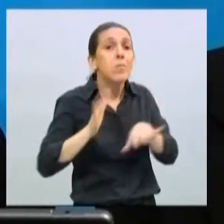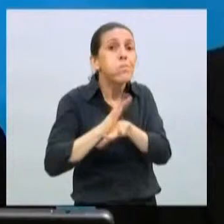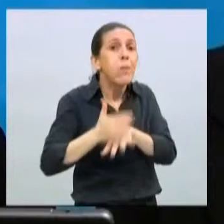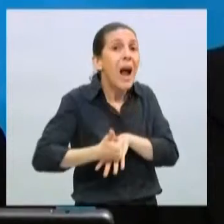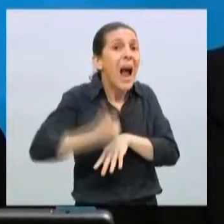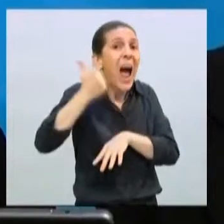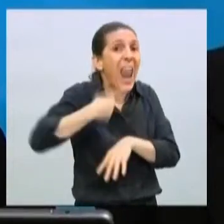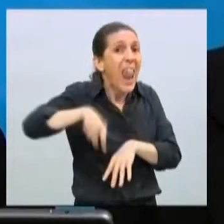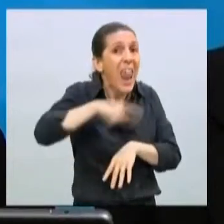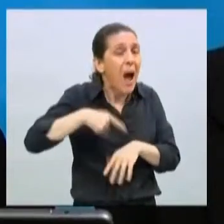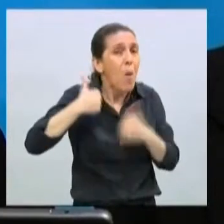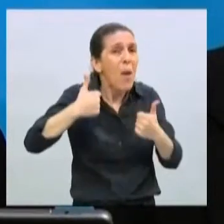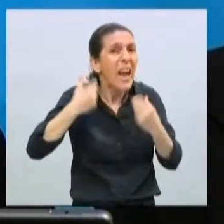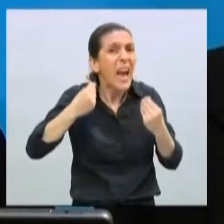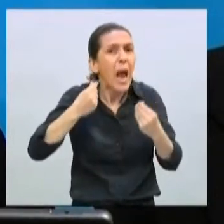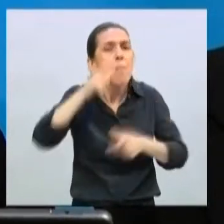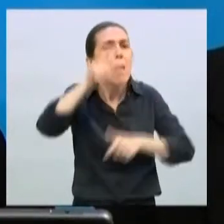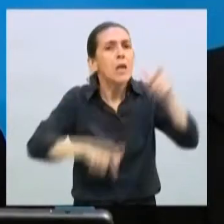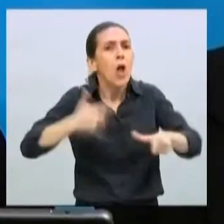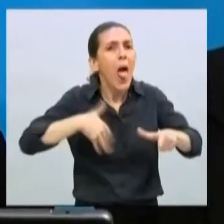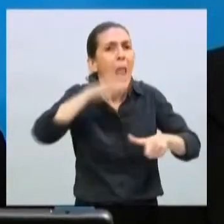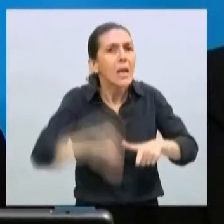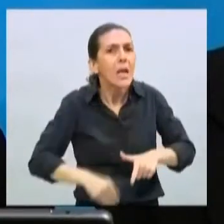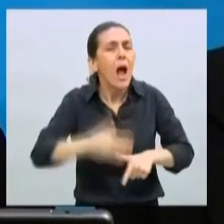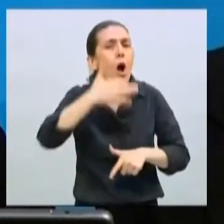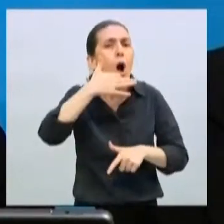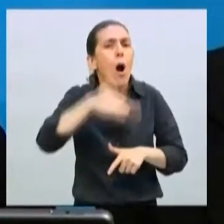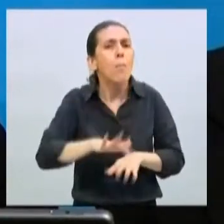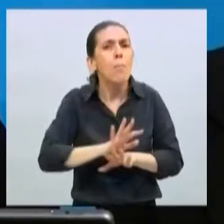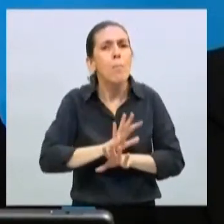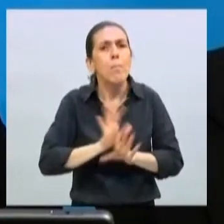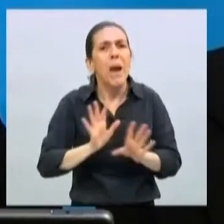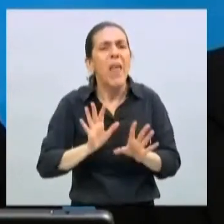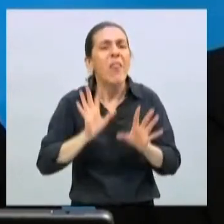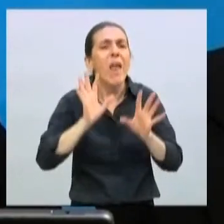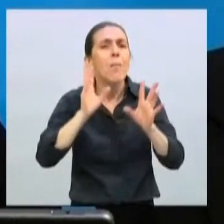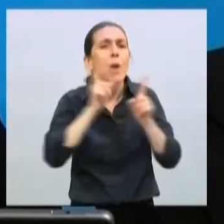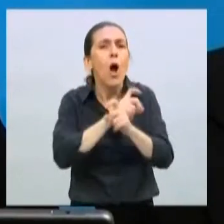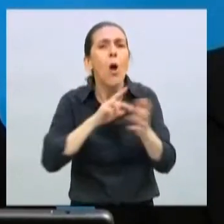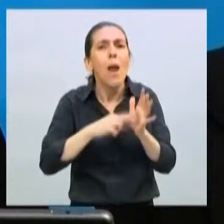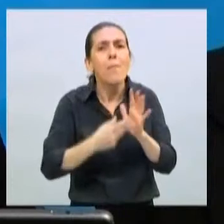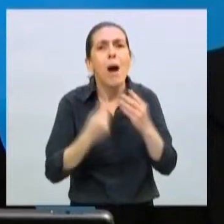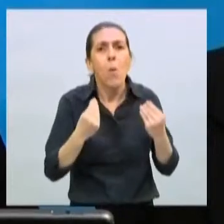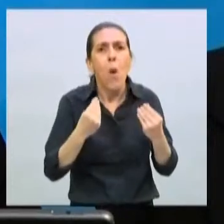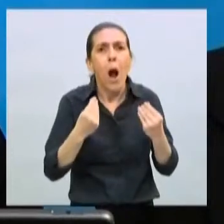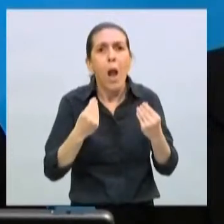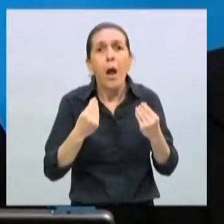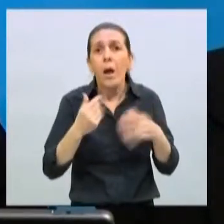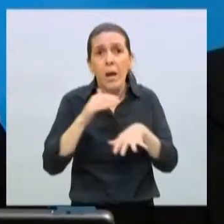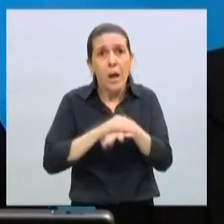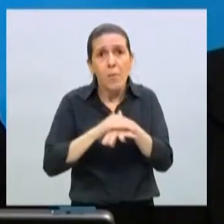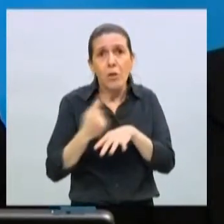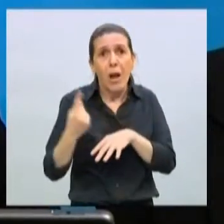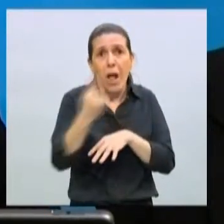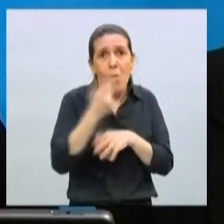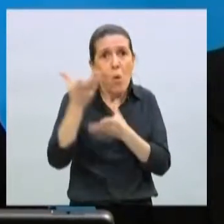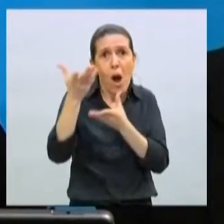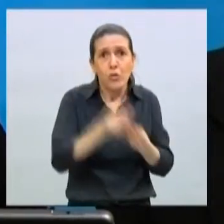argentinos entendieron el problema, entendieron el riesgo y cumplieron su parte. Porque, yo